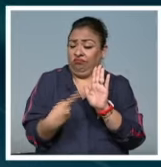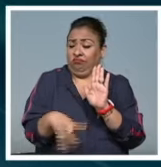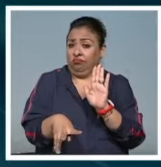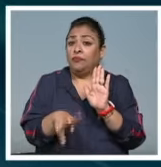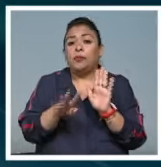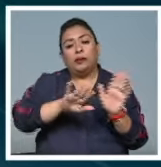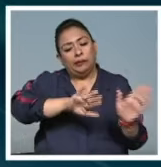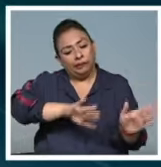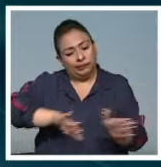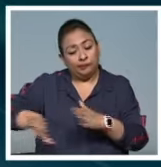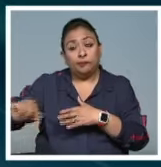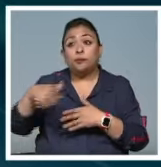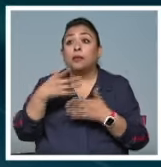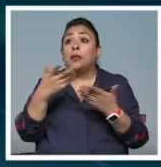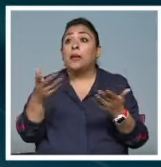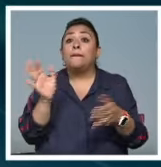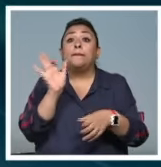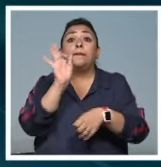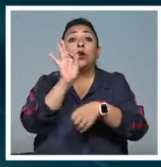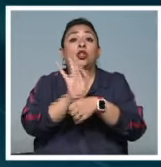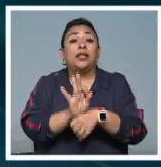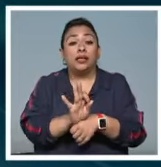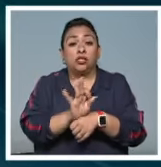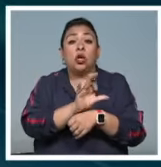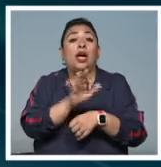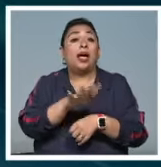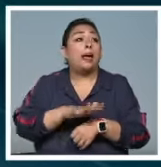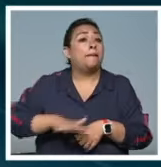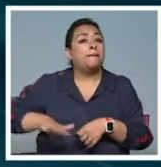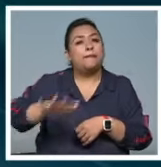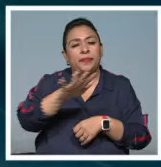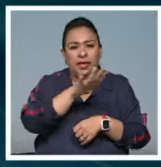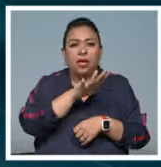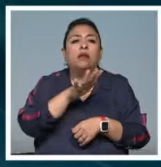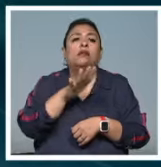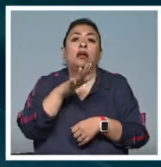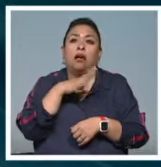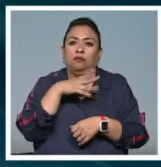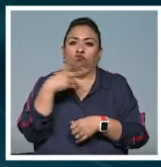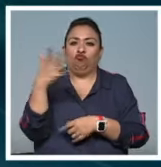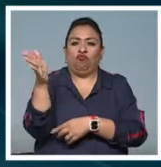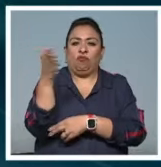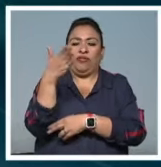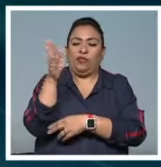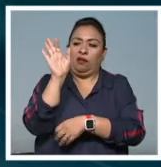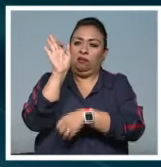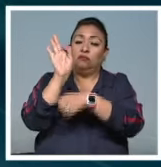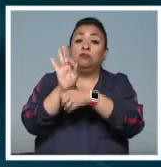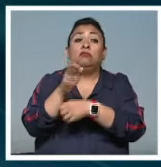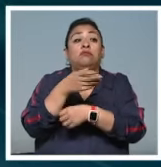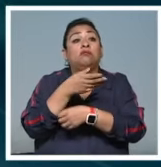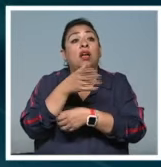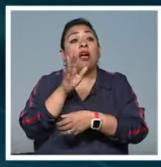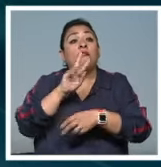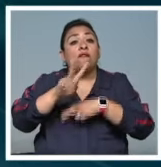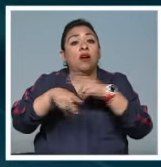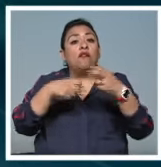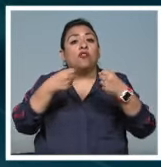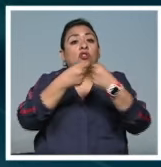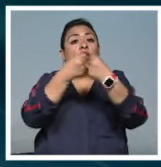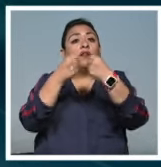Definitivamente. Y cambiamos de tema porque la protección del medio ambiente ha sido su bandera. Y con ella va conquistando